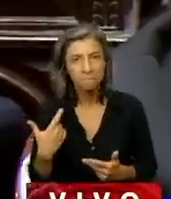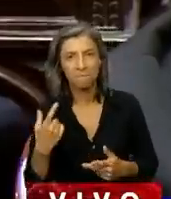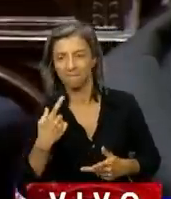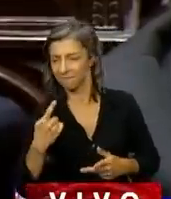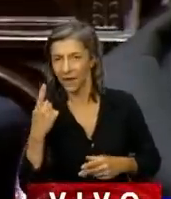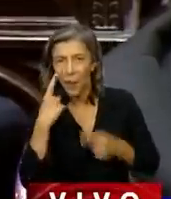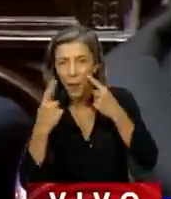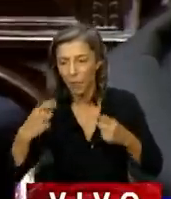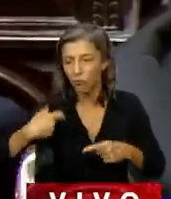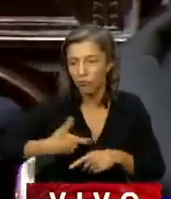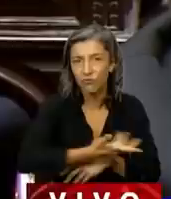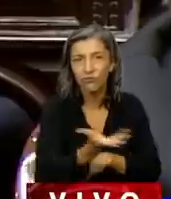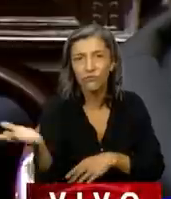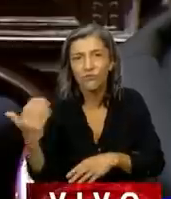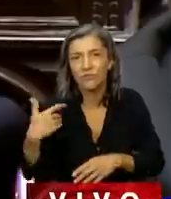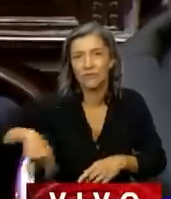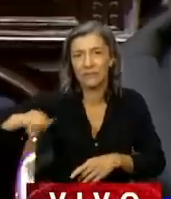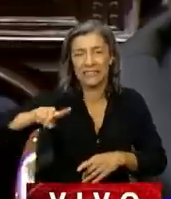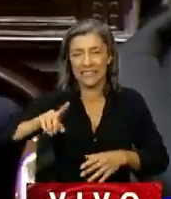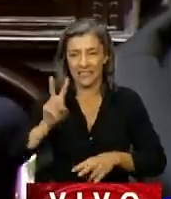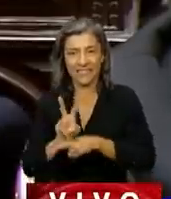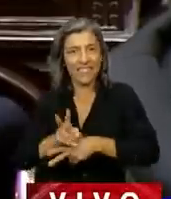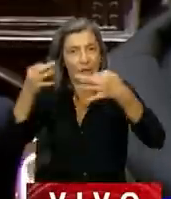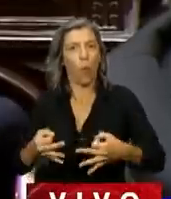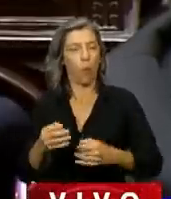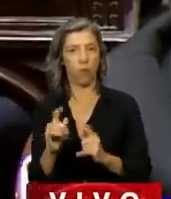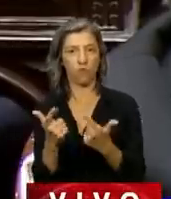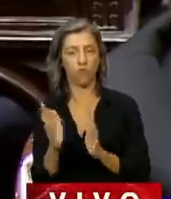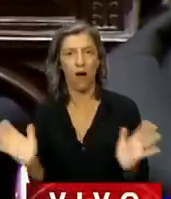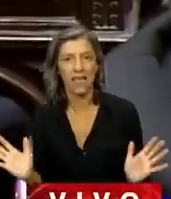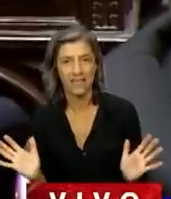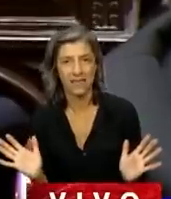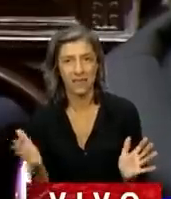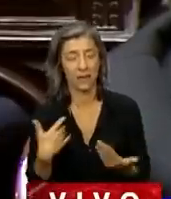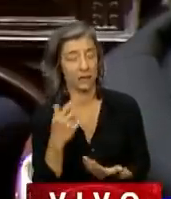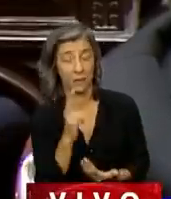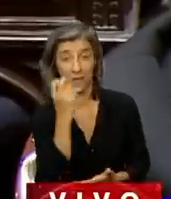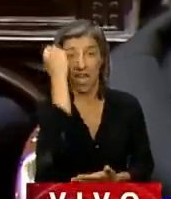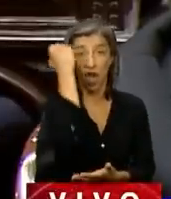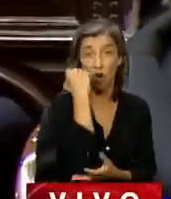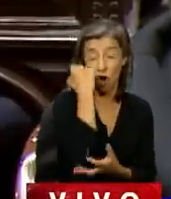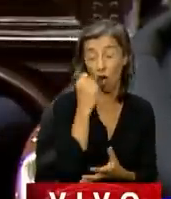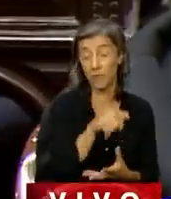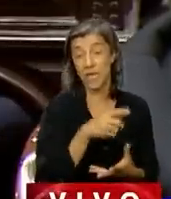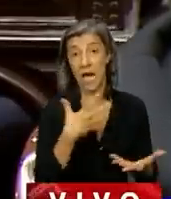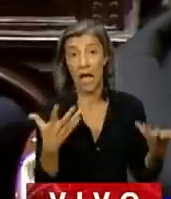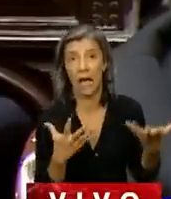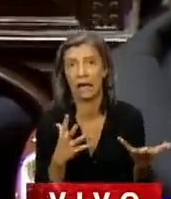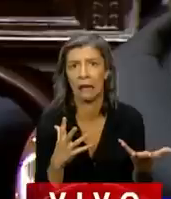fundamentalmente incertidumbre en las variables de la economía, que profundiza la desconfianza